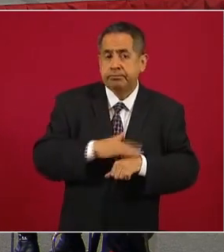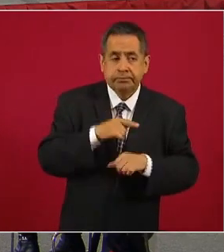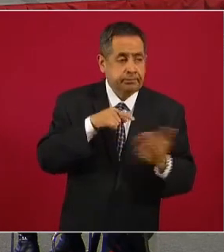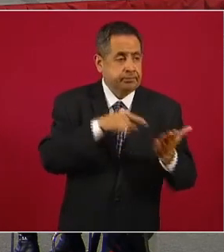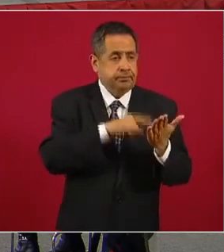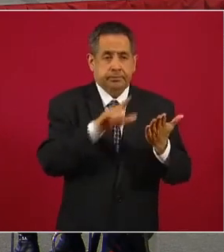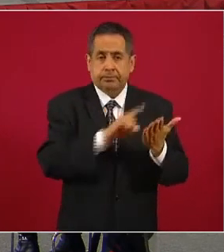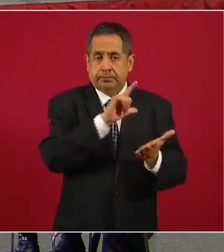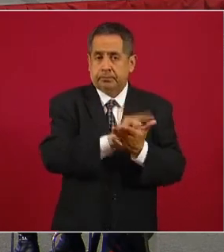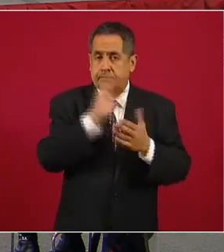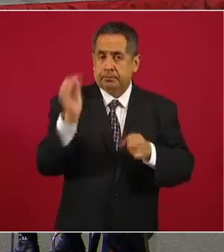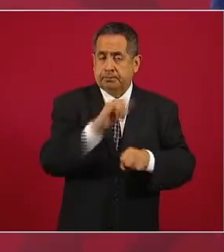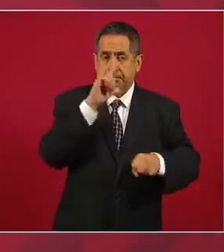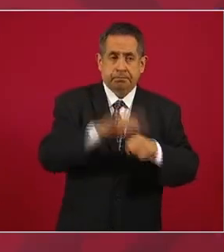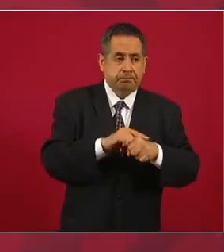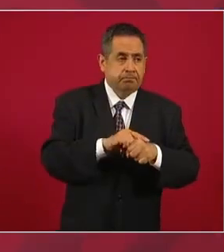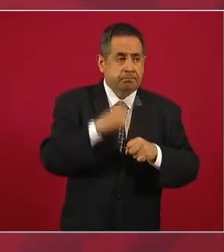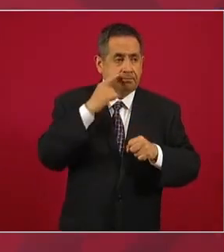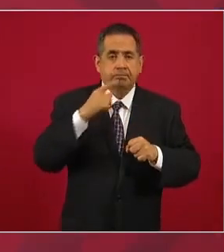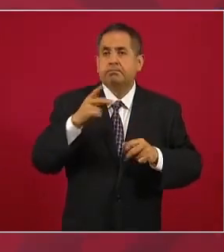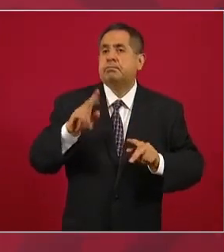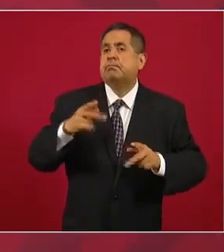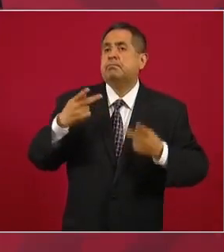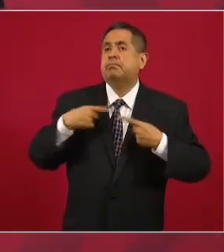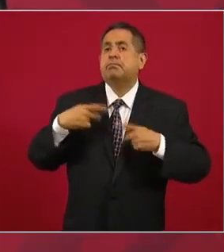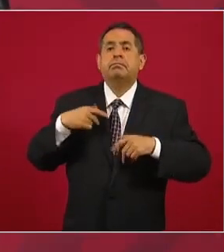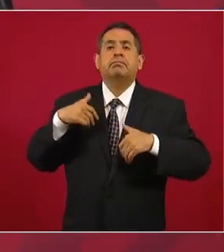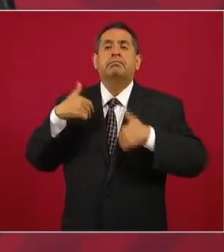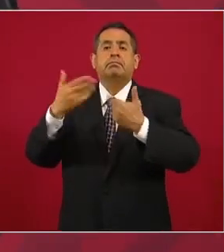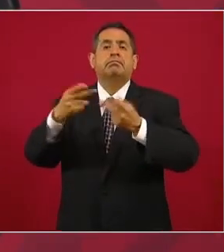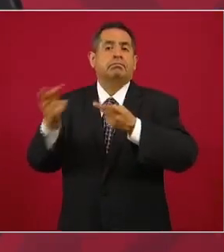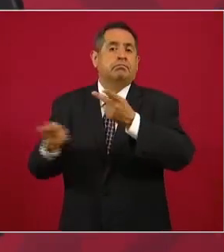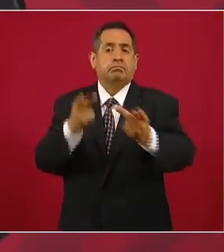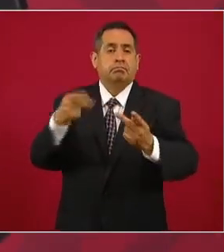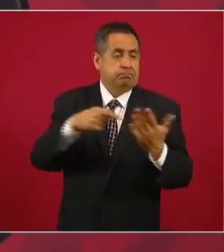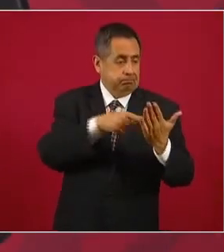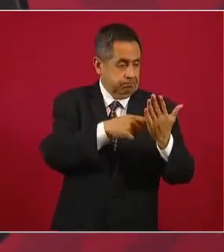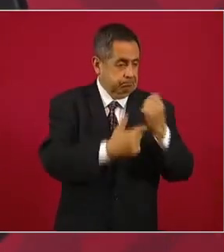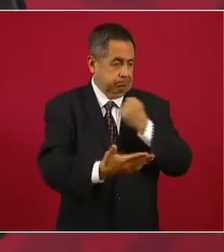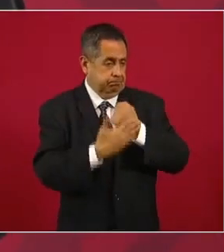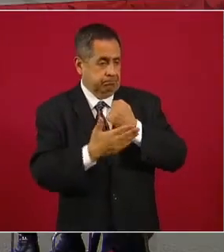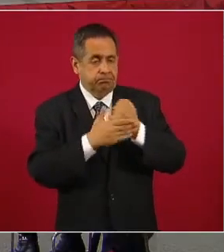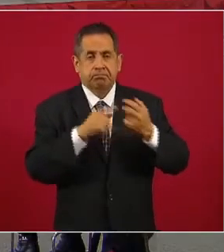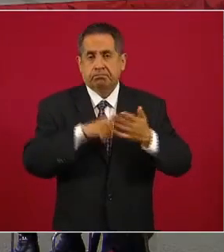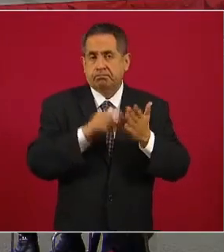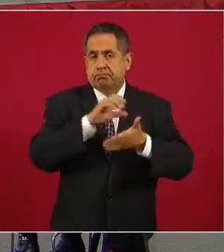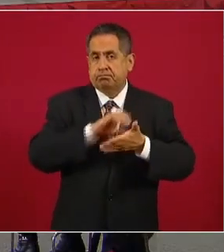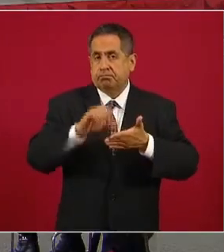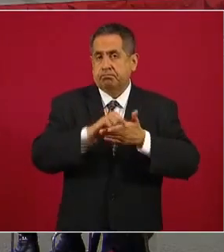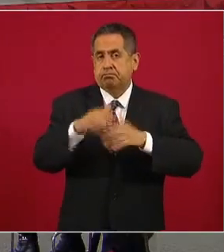confiere la Ley Federal de Consulta Popular, en su capítulo segundo,